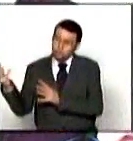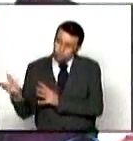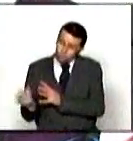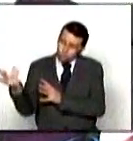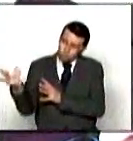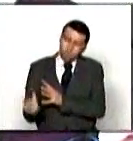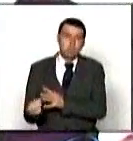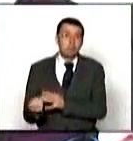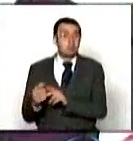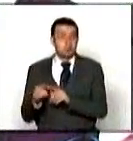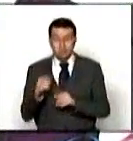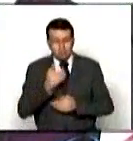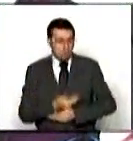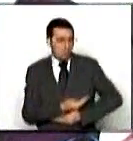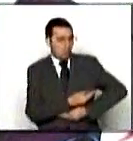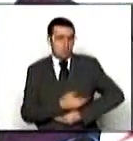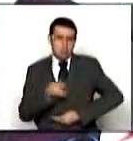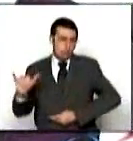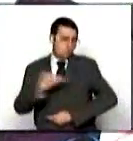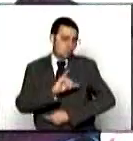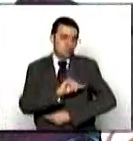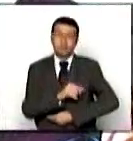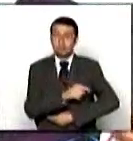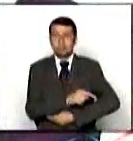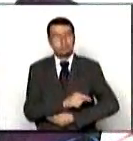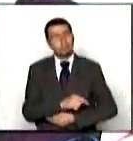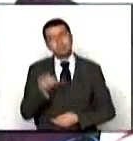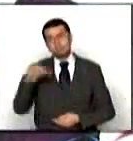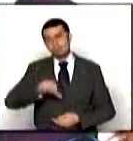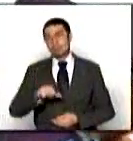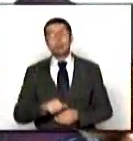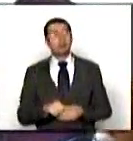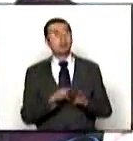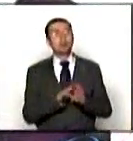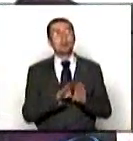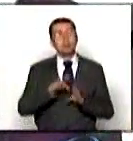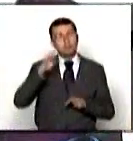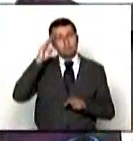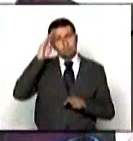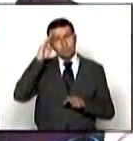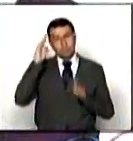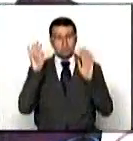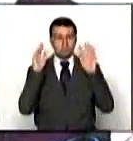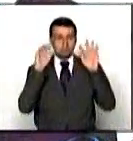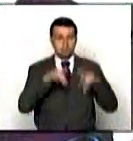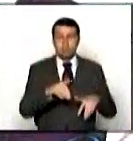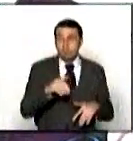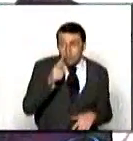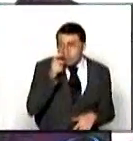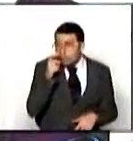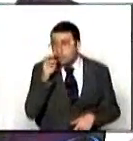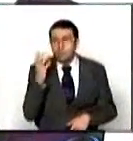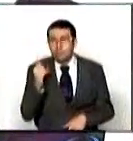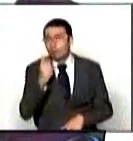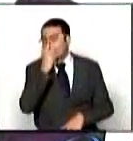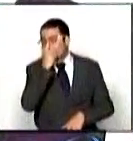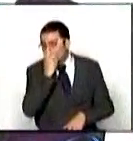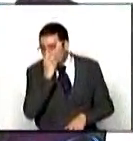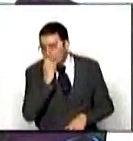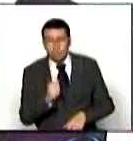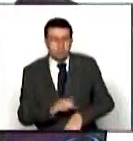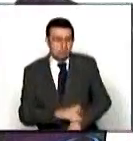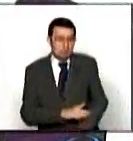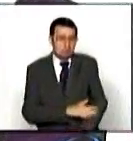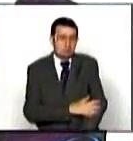entiende qué es eso, no entiende qué son esos policías ajenos como de otro país, y se desencadenan respuestas como a rinitis, sinusitis, asma y alergias. Por eso el